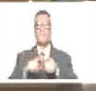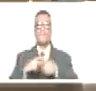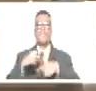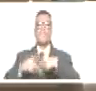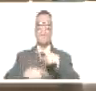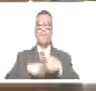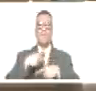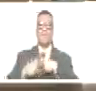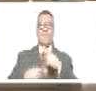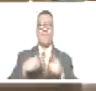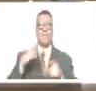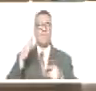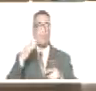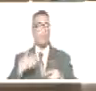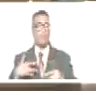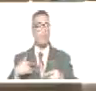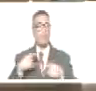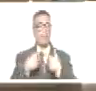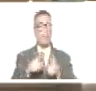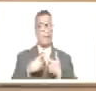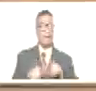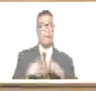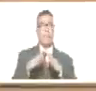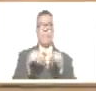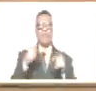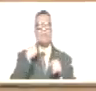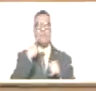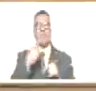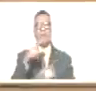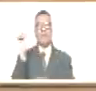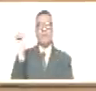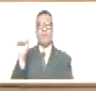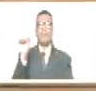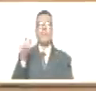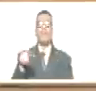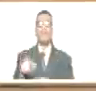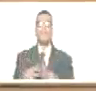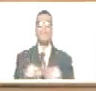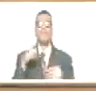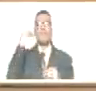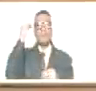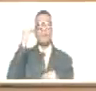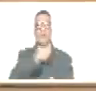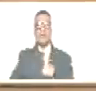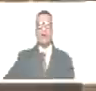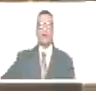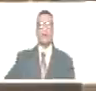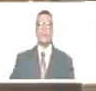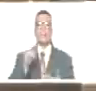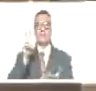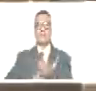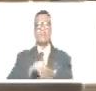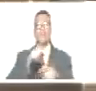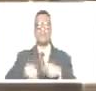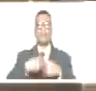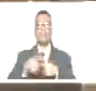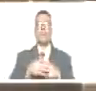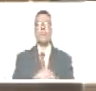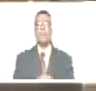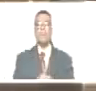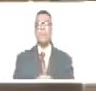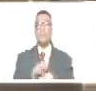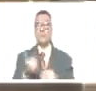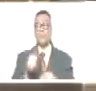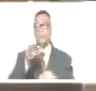sensorial diferentes. Esto, señor presidente. En consideración. Aprobado. Siguiente. Décimo quinto,